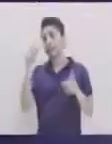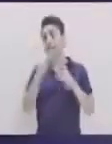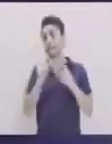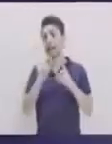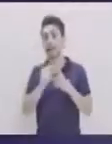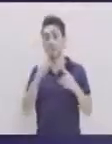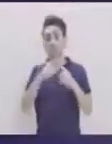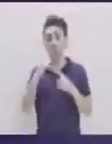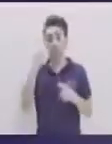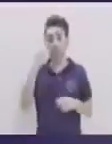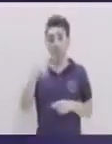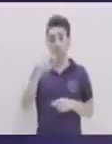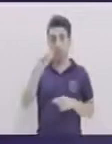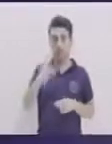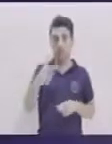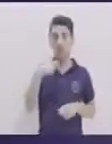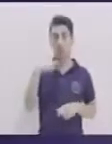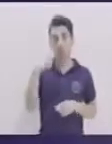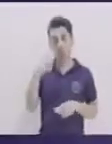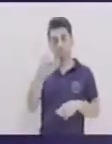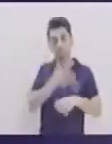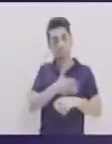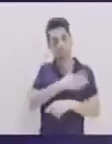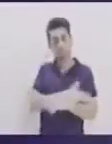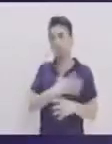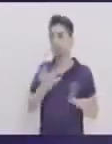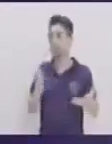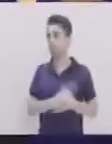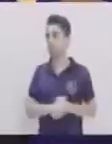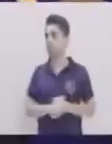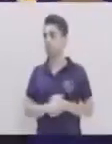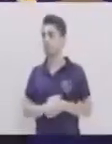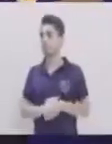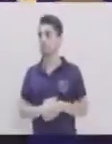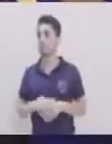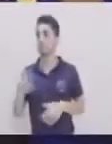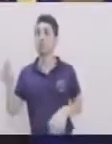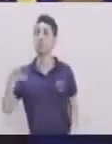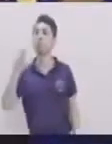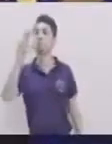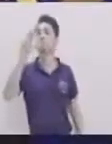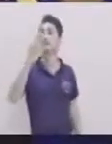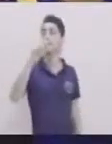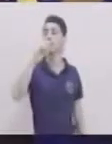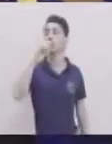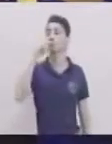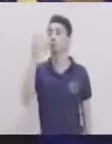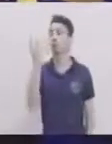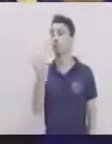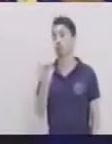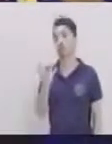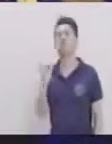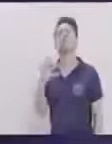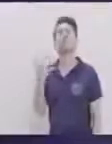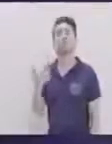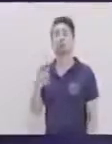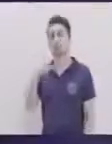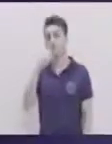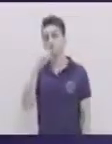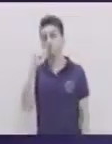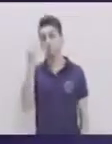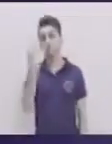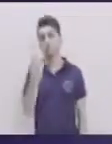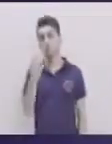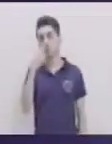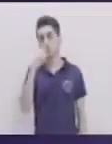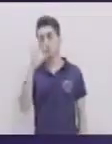xinca. También vamos a estar recordando algunas reglas fonológicas. Vamos a iniciar con tomate.